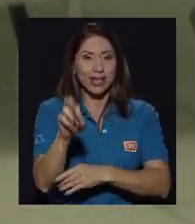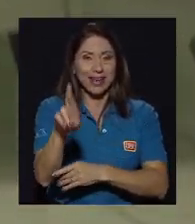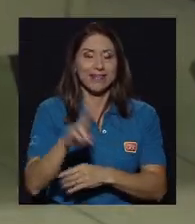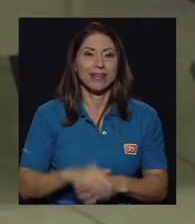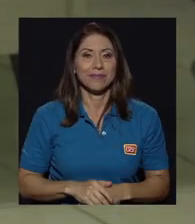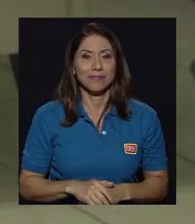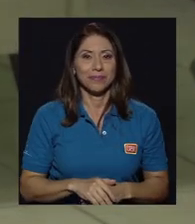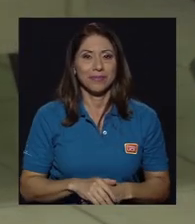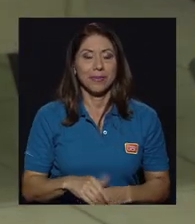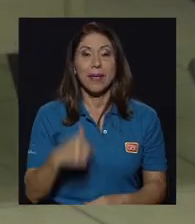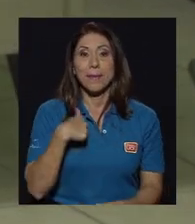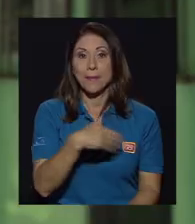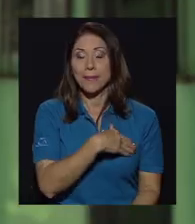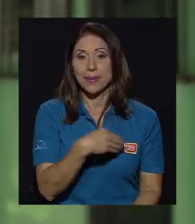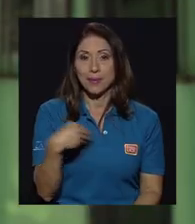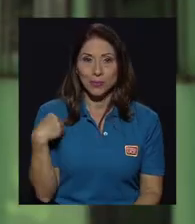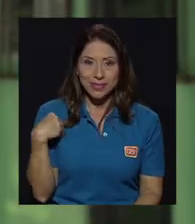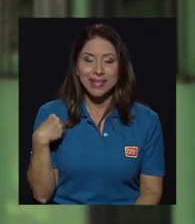Me gustaría